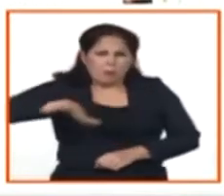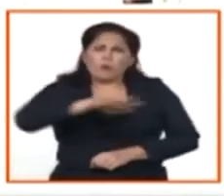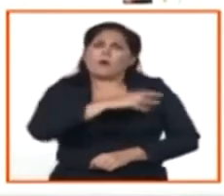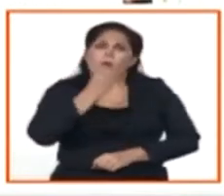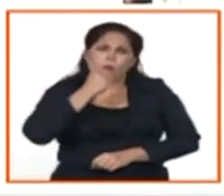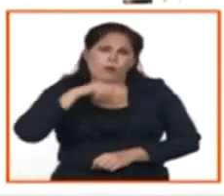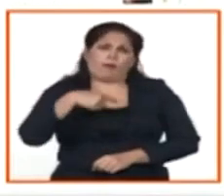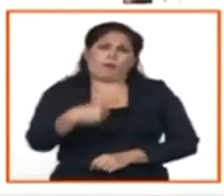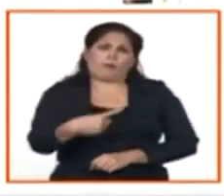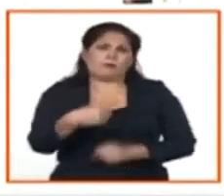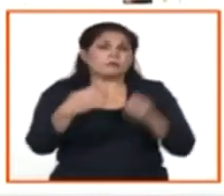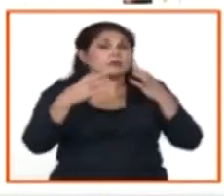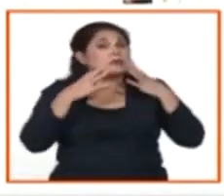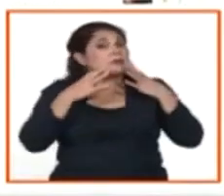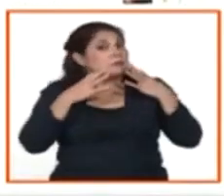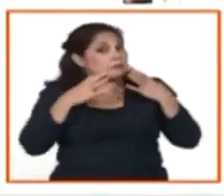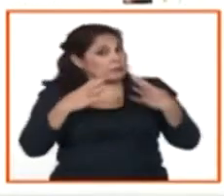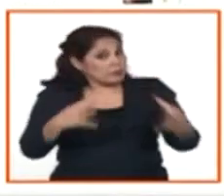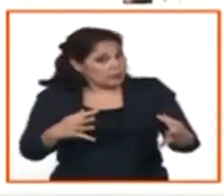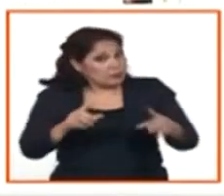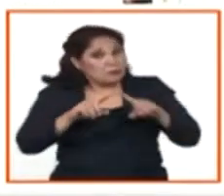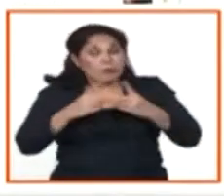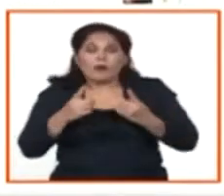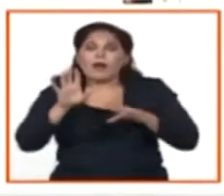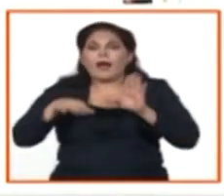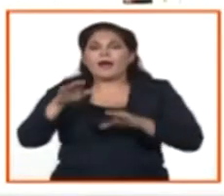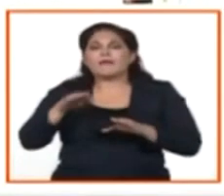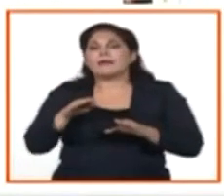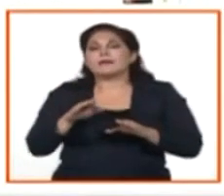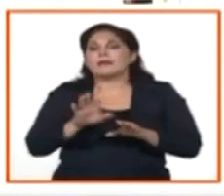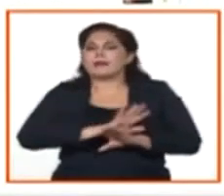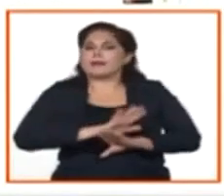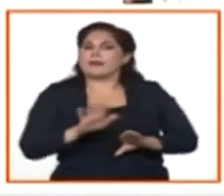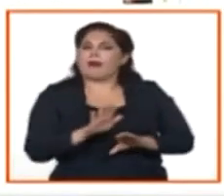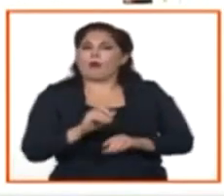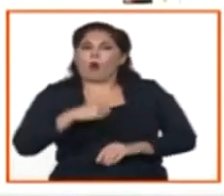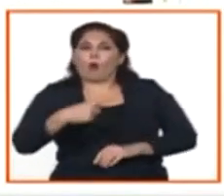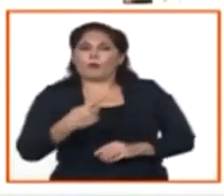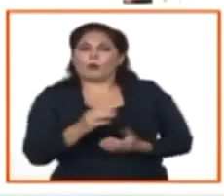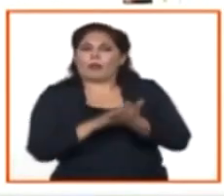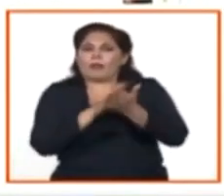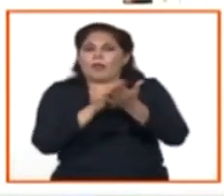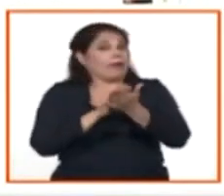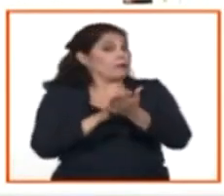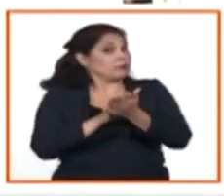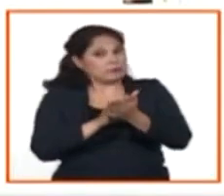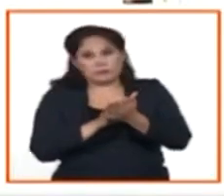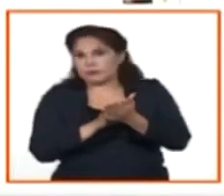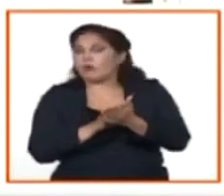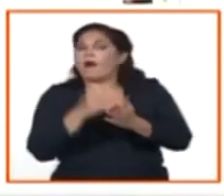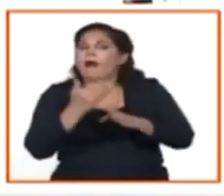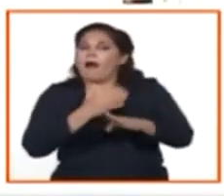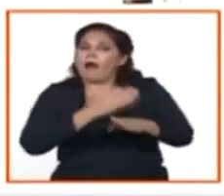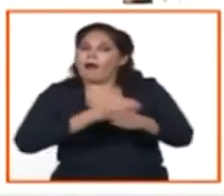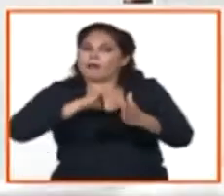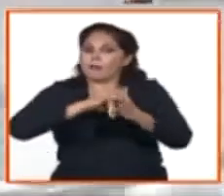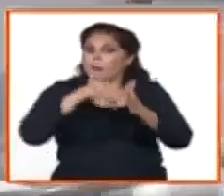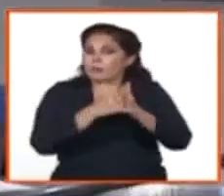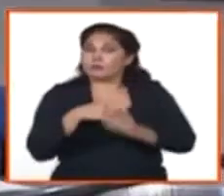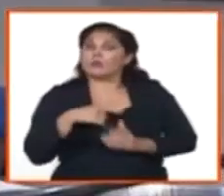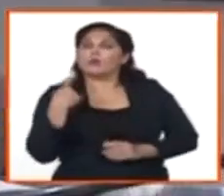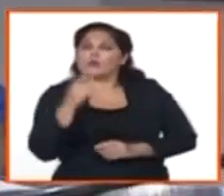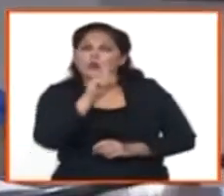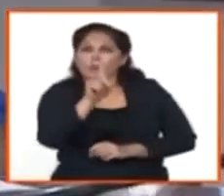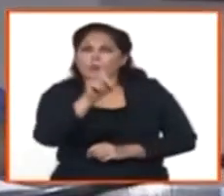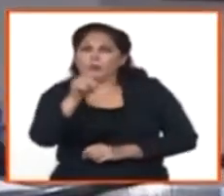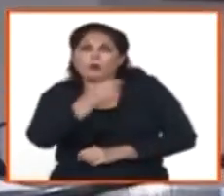y constituyó, como decir, el cierre final a esta propuesta de anteproyecto. Y por lo tanto, para nosotros, desde la